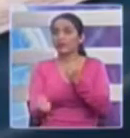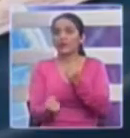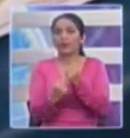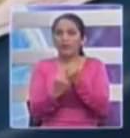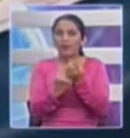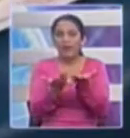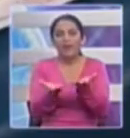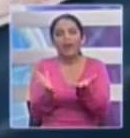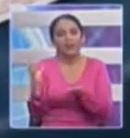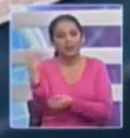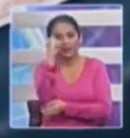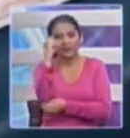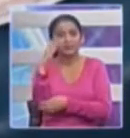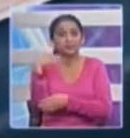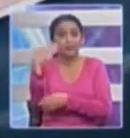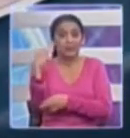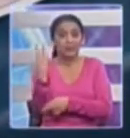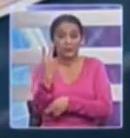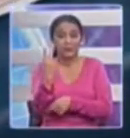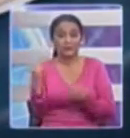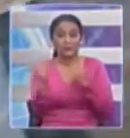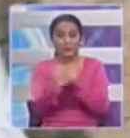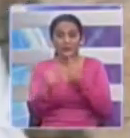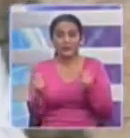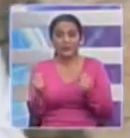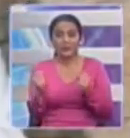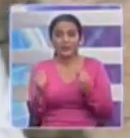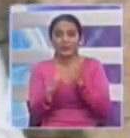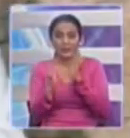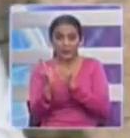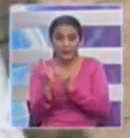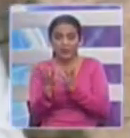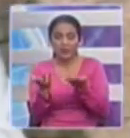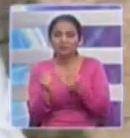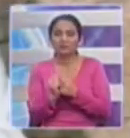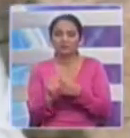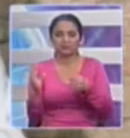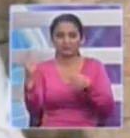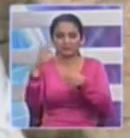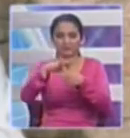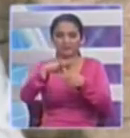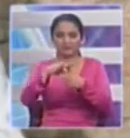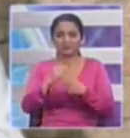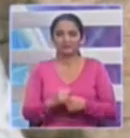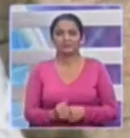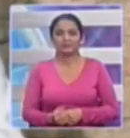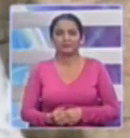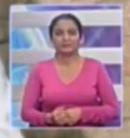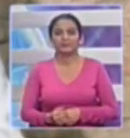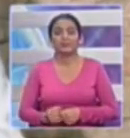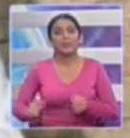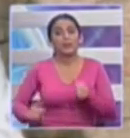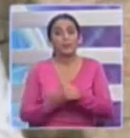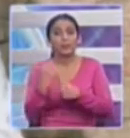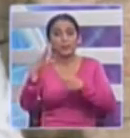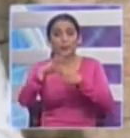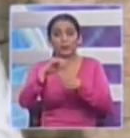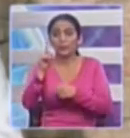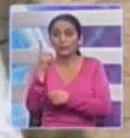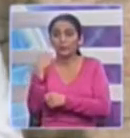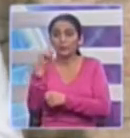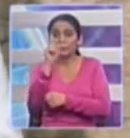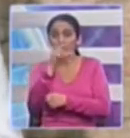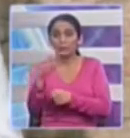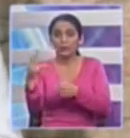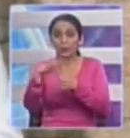el próximo 2 de abril, día de la segunda vuelta. Si ganamos con 1 millón de votos la presidencia de la República en la primera vuelta, en la segunda